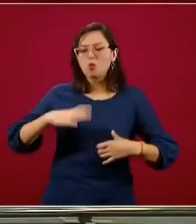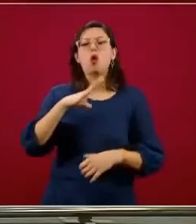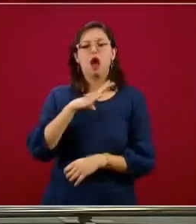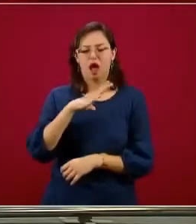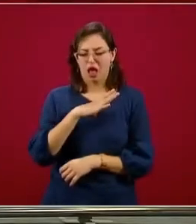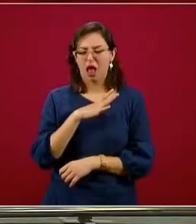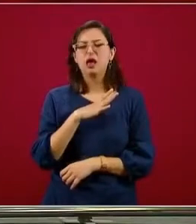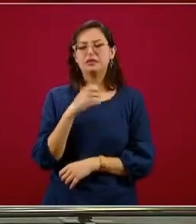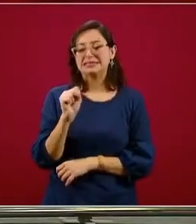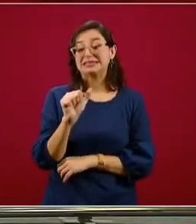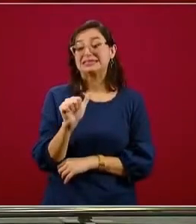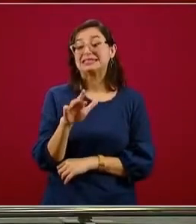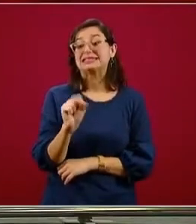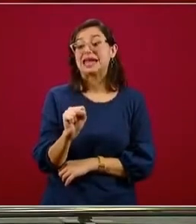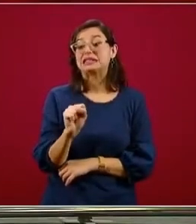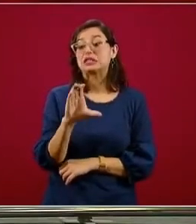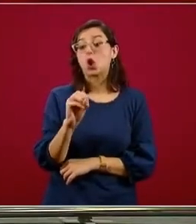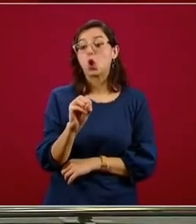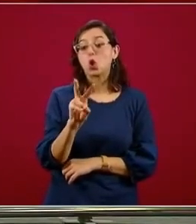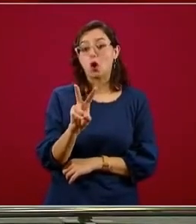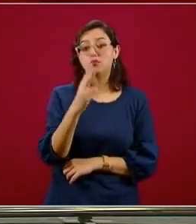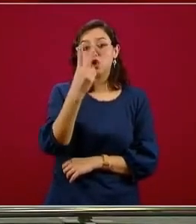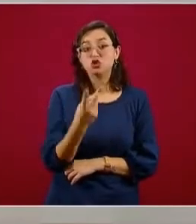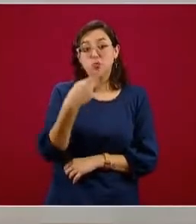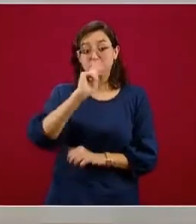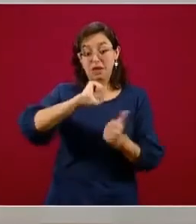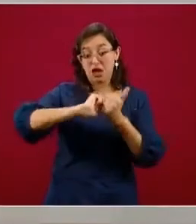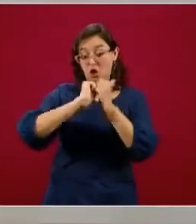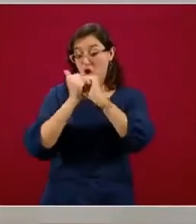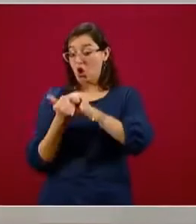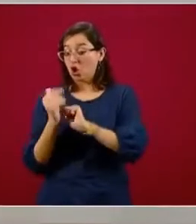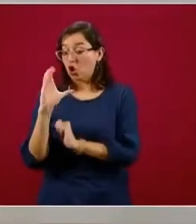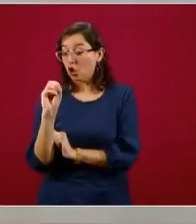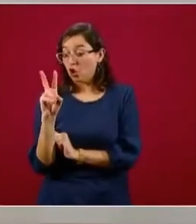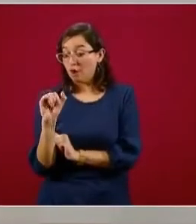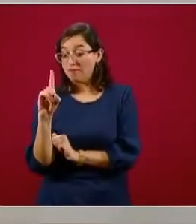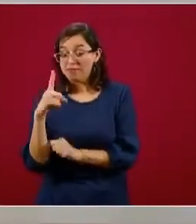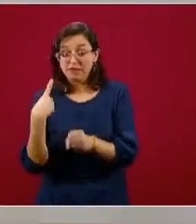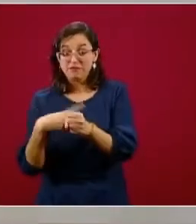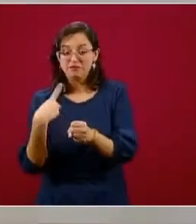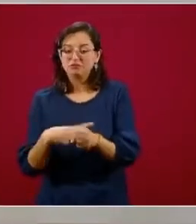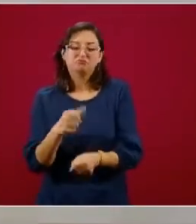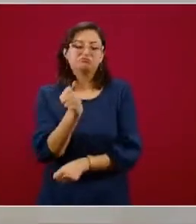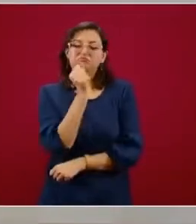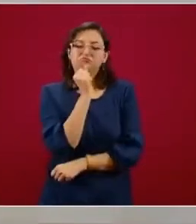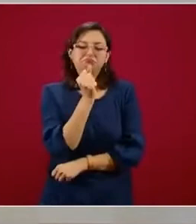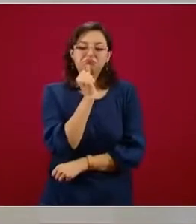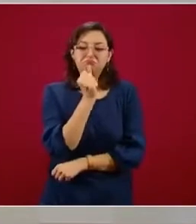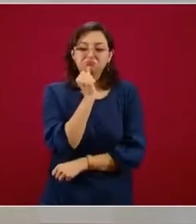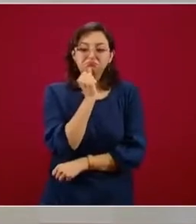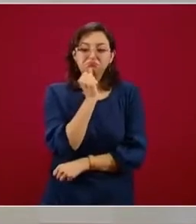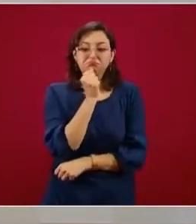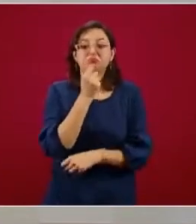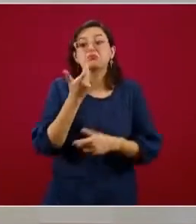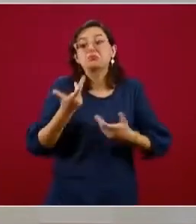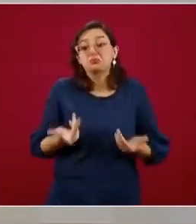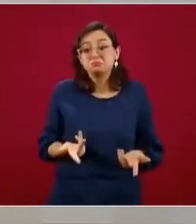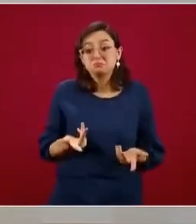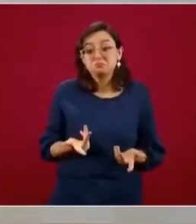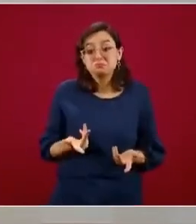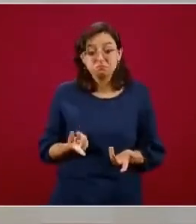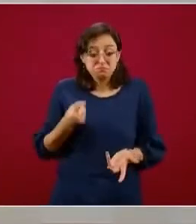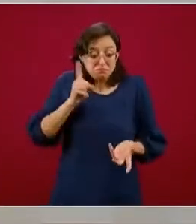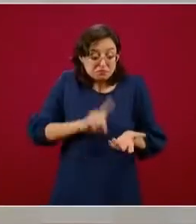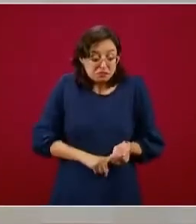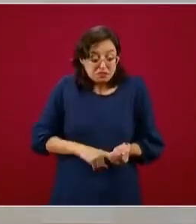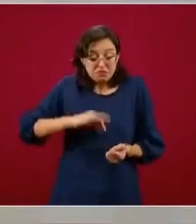respiratorias, pero no han desarrollado la enfermedad, están infectados, pero no enfermos. Y de esto sabemos, en base a la bibliografía